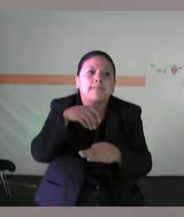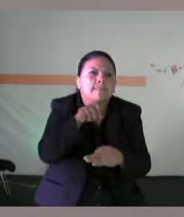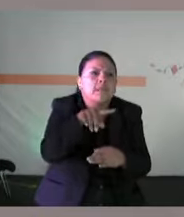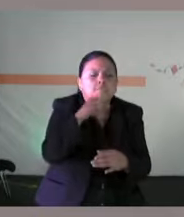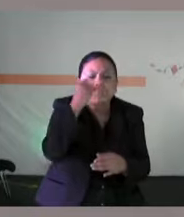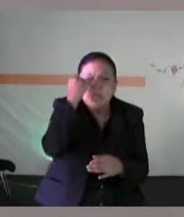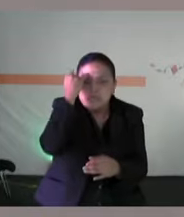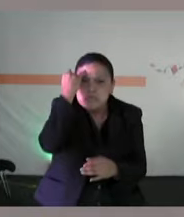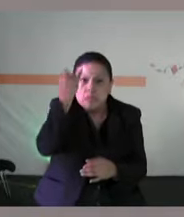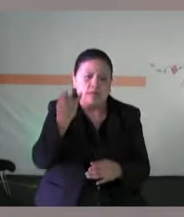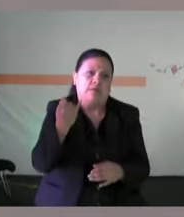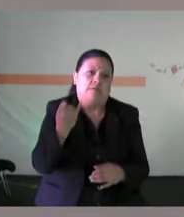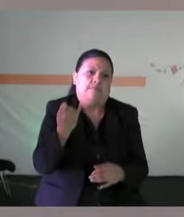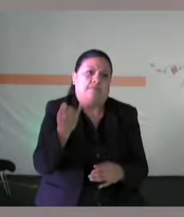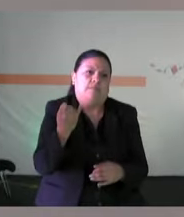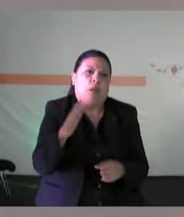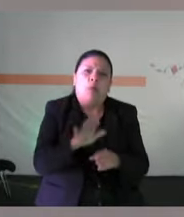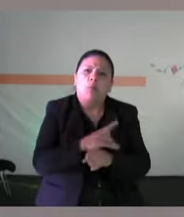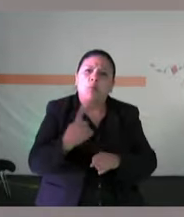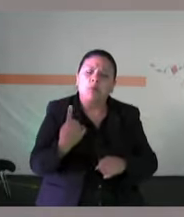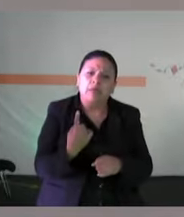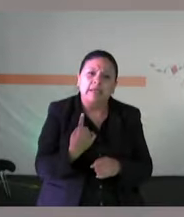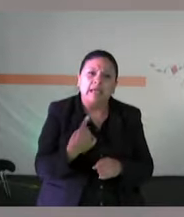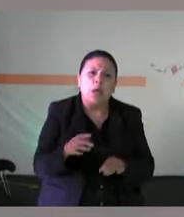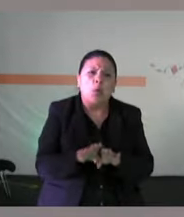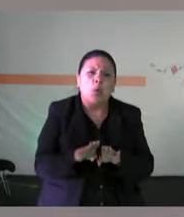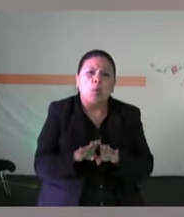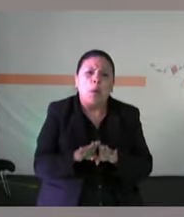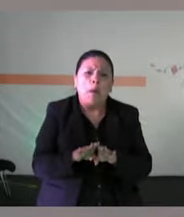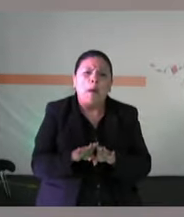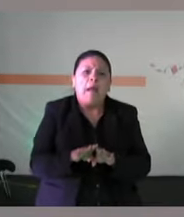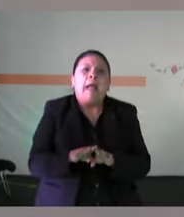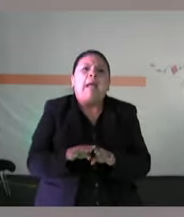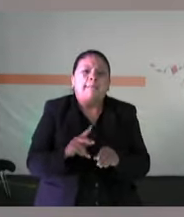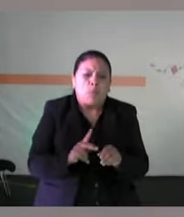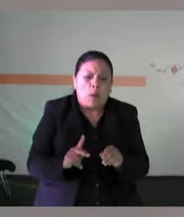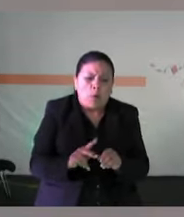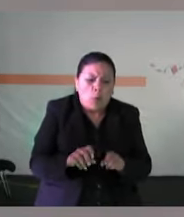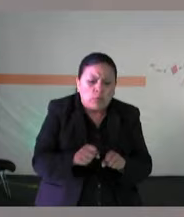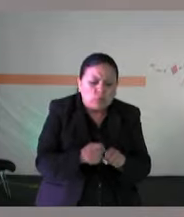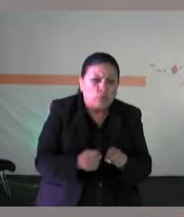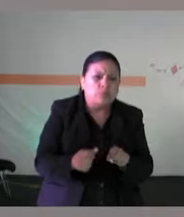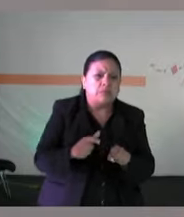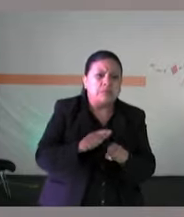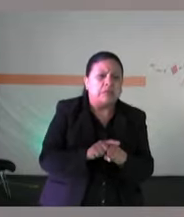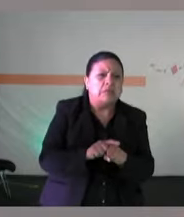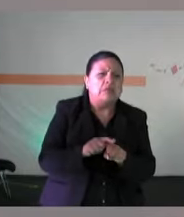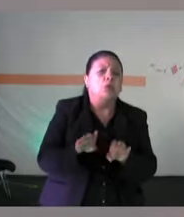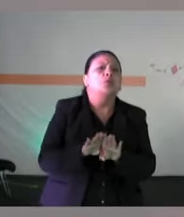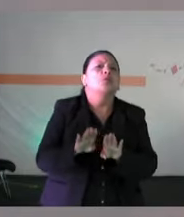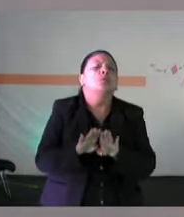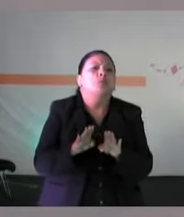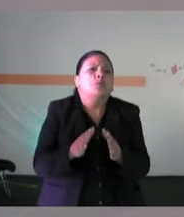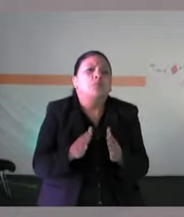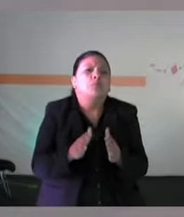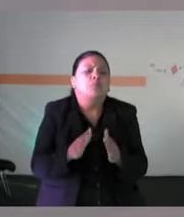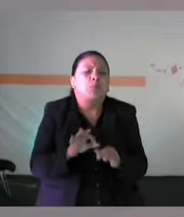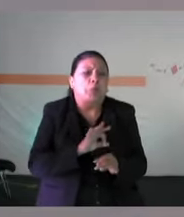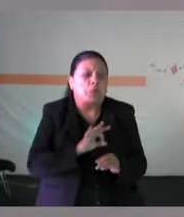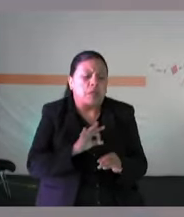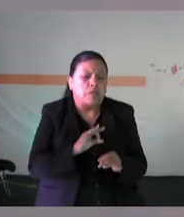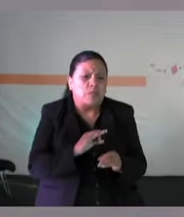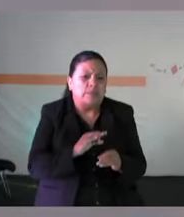O sea, hemos fracasado como sociedad si no podemos evitar que una